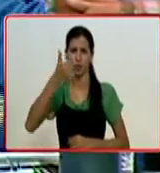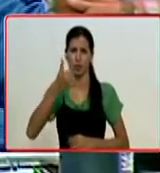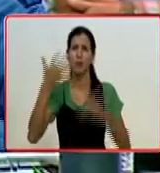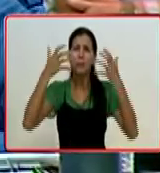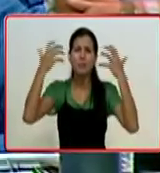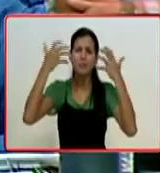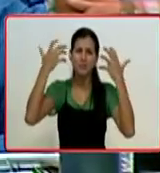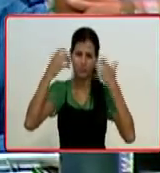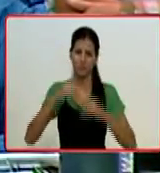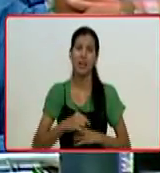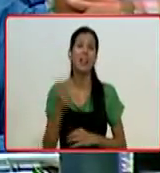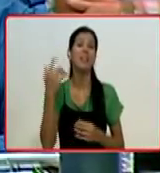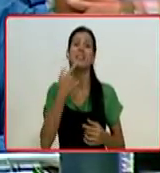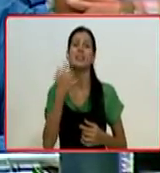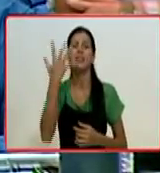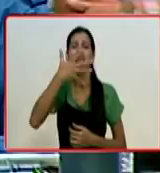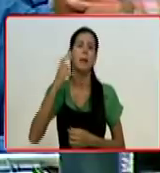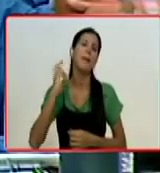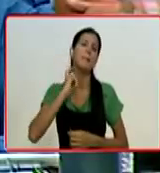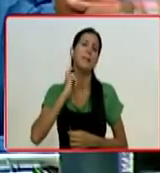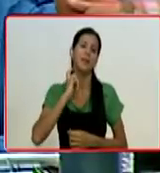vampiro,